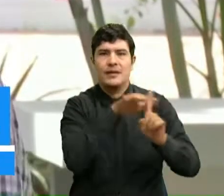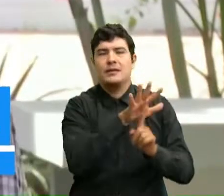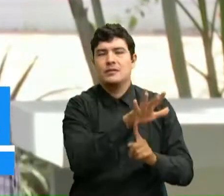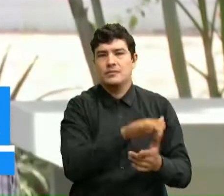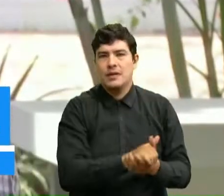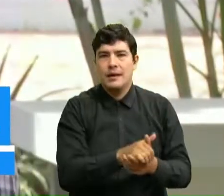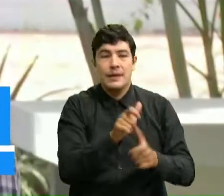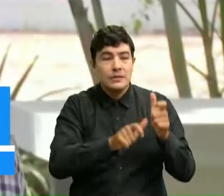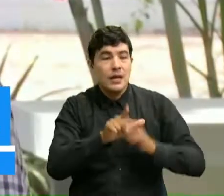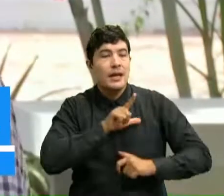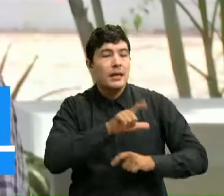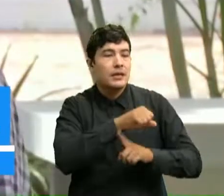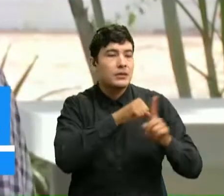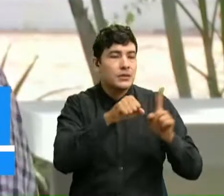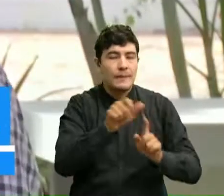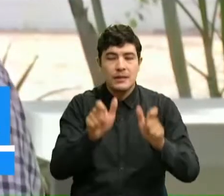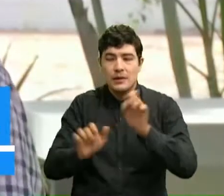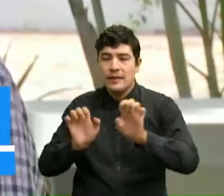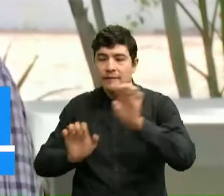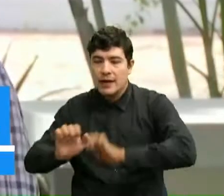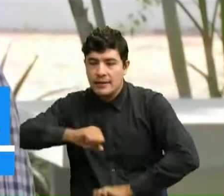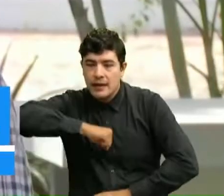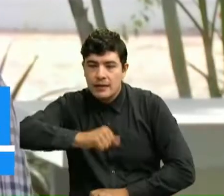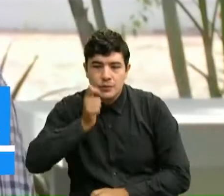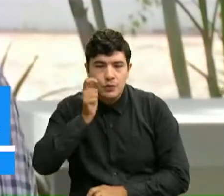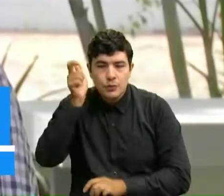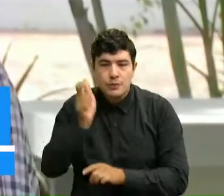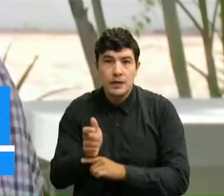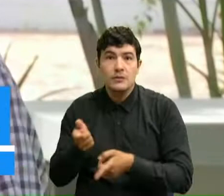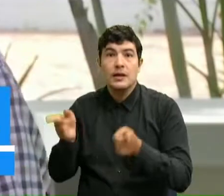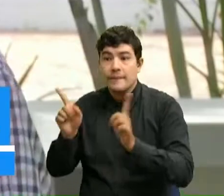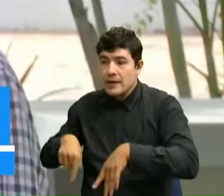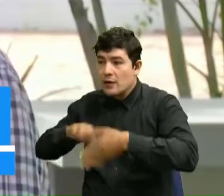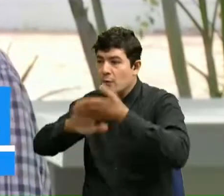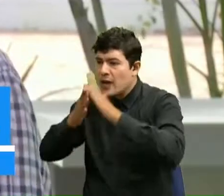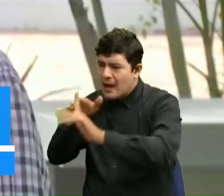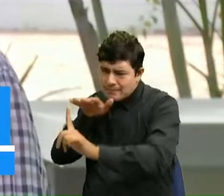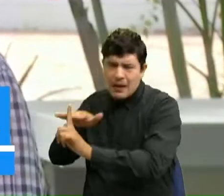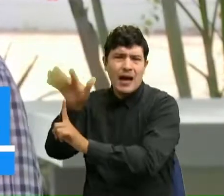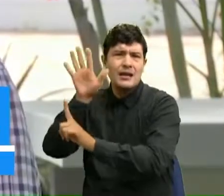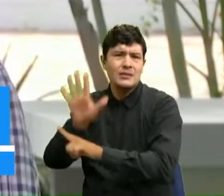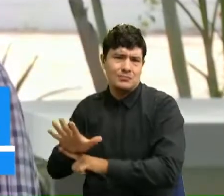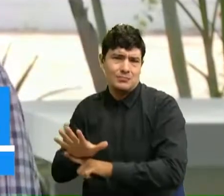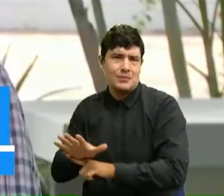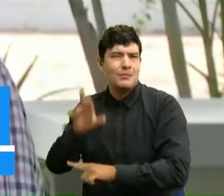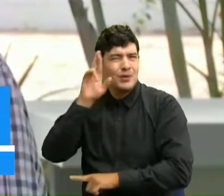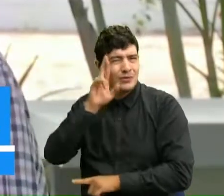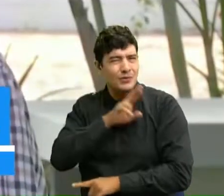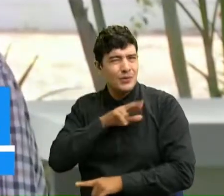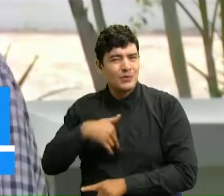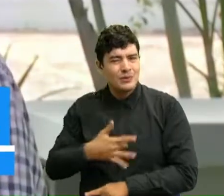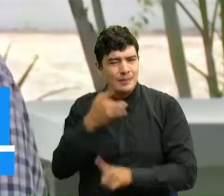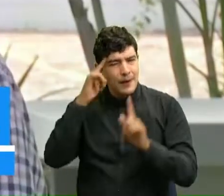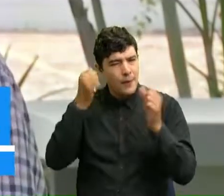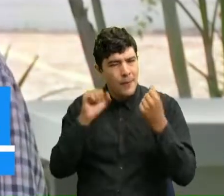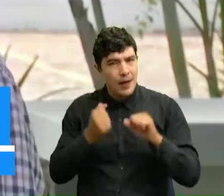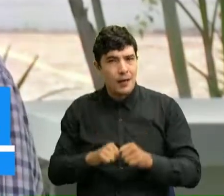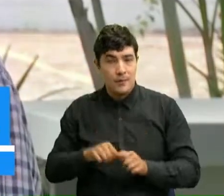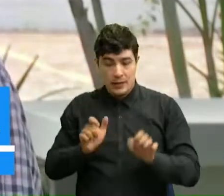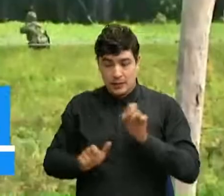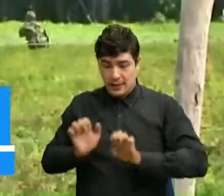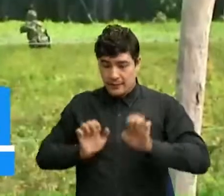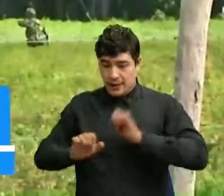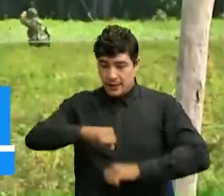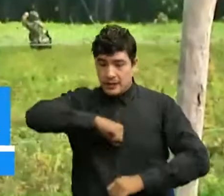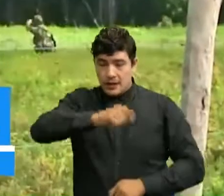sociales, defensores de derechos humanos, pero también contra poblaciones enteras. Es preocupante esto, nosotros hemos llamado la atención, los defensores de derechos